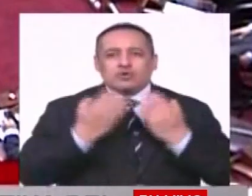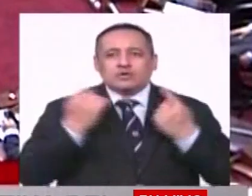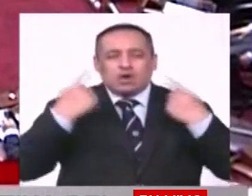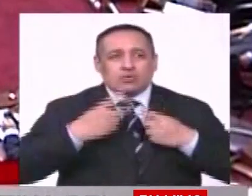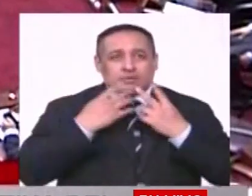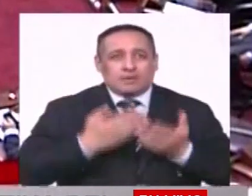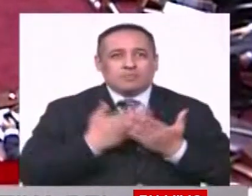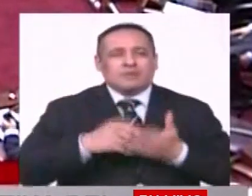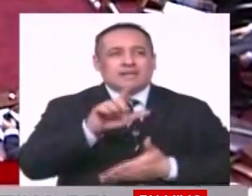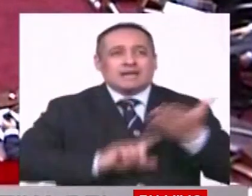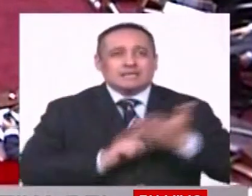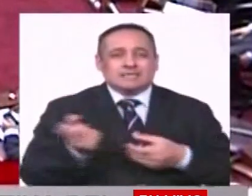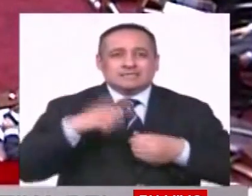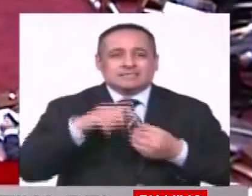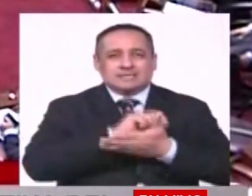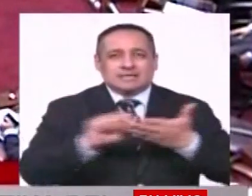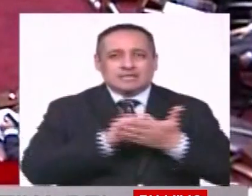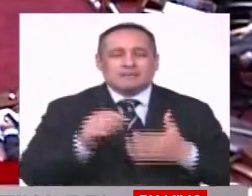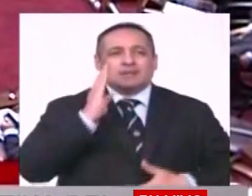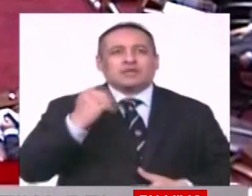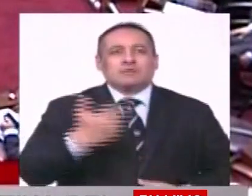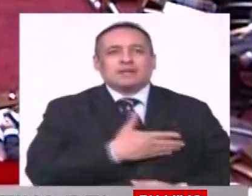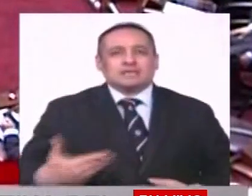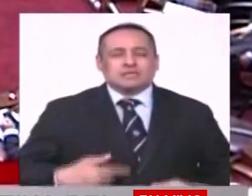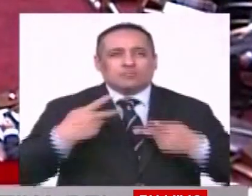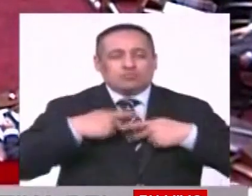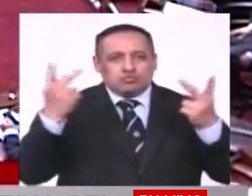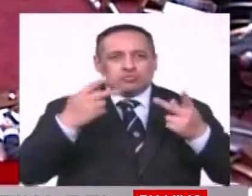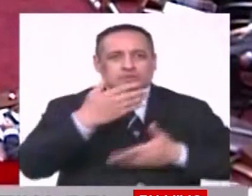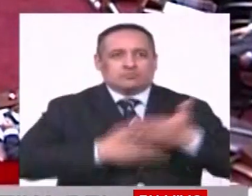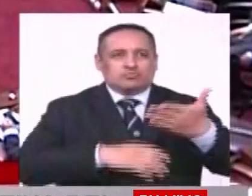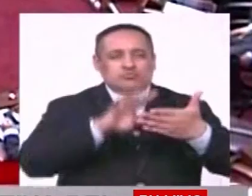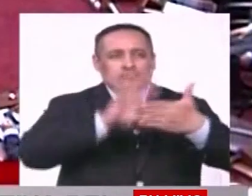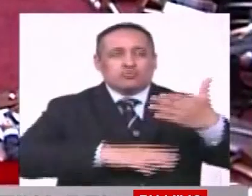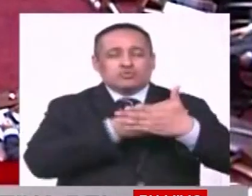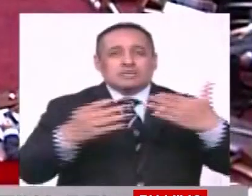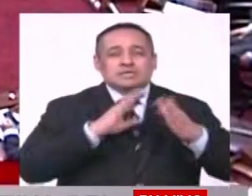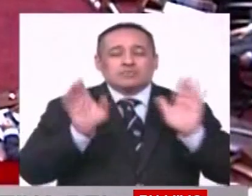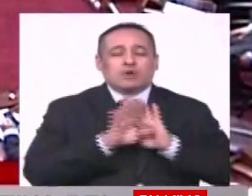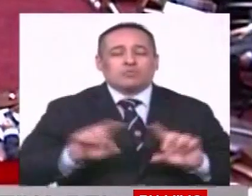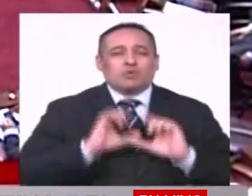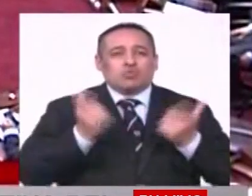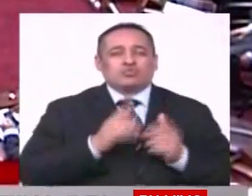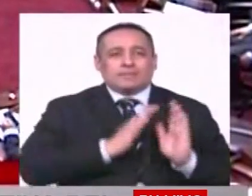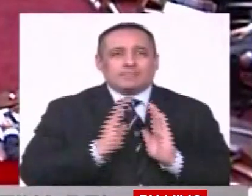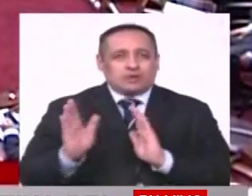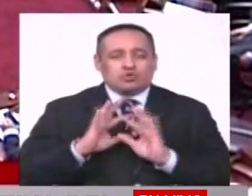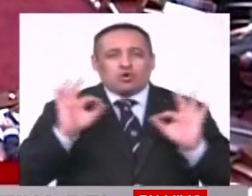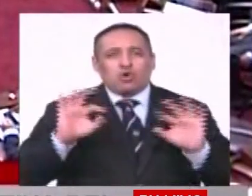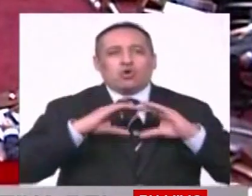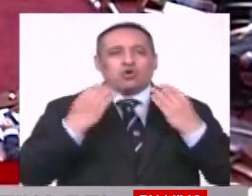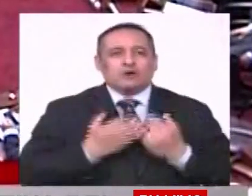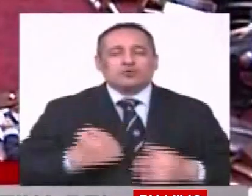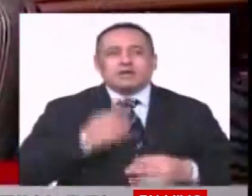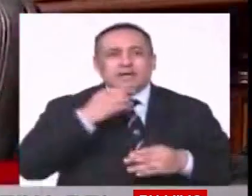según el caso de las listas inscritas, ordenando el presidente su publicación en tablas. Si el presidente de la Junta Preparatoria o del Congreso